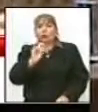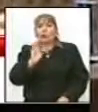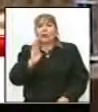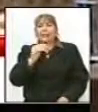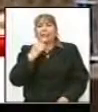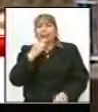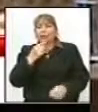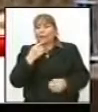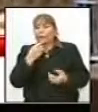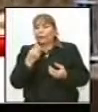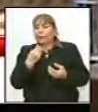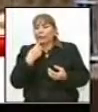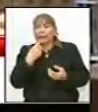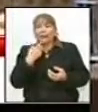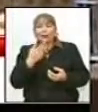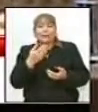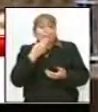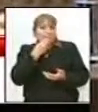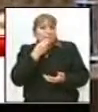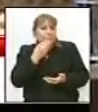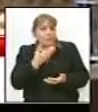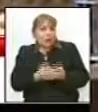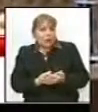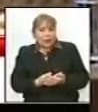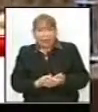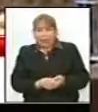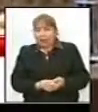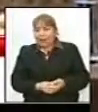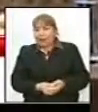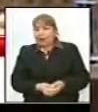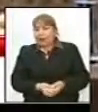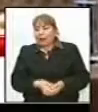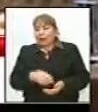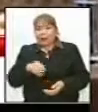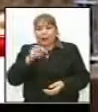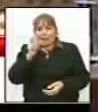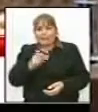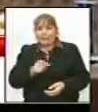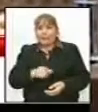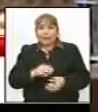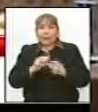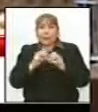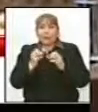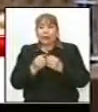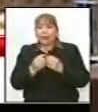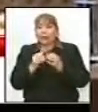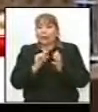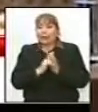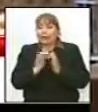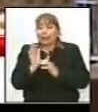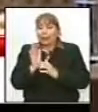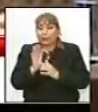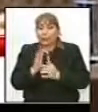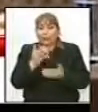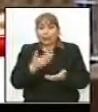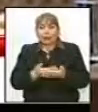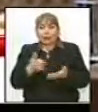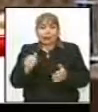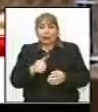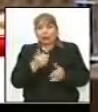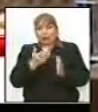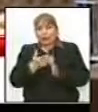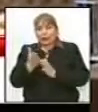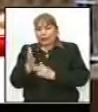porque eso le quedaba muy bien a Abimael Guzmán y compañía, que trataban de mostrar las cosas de otra